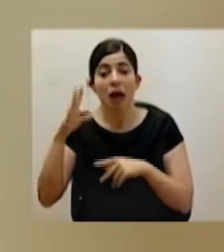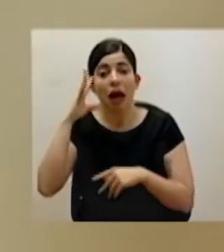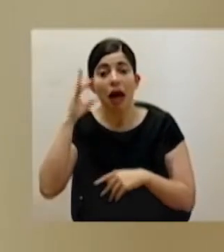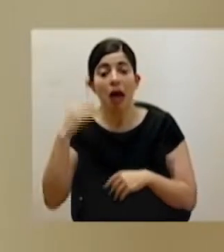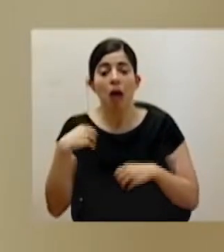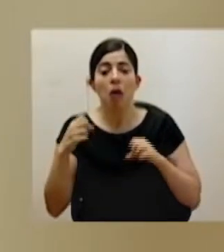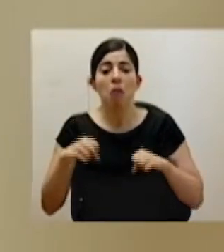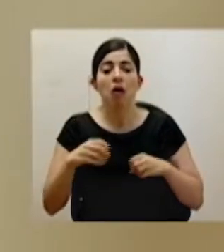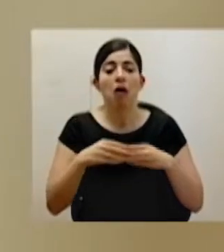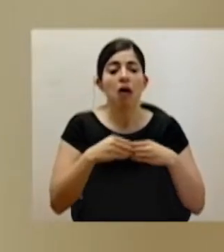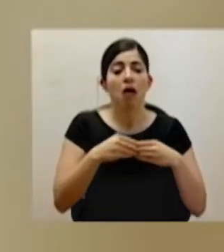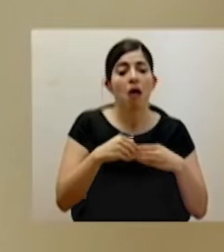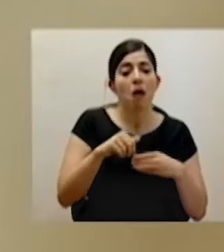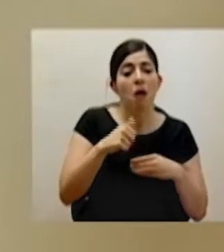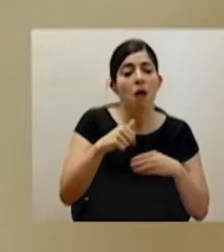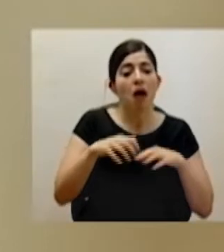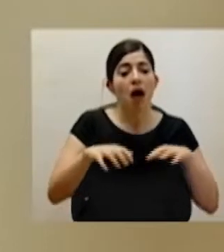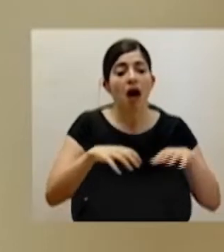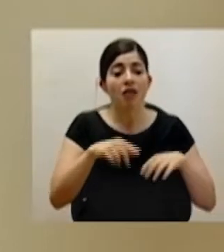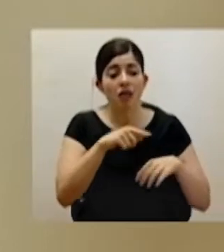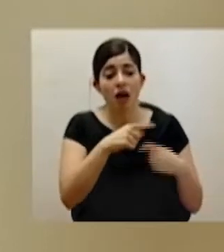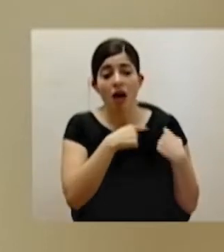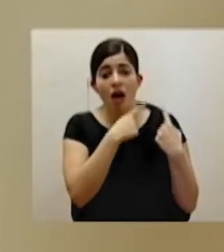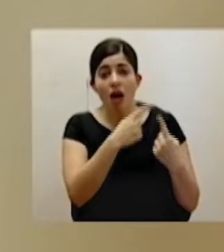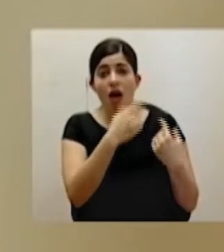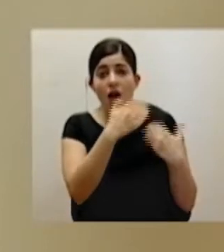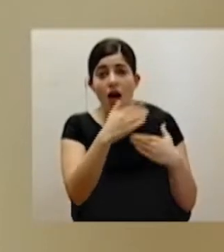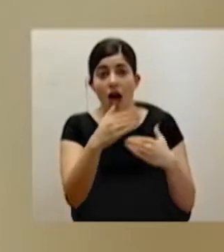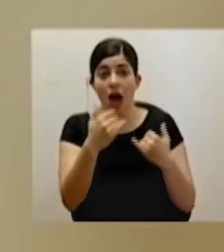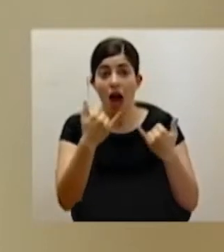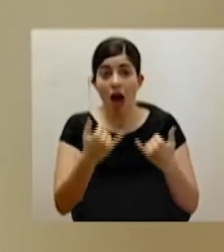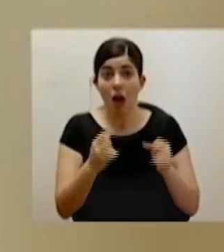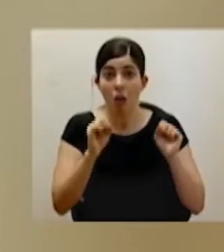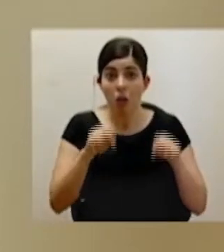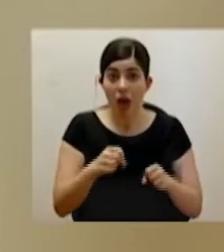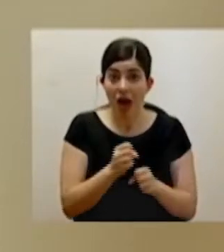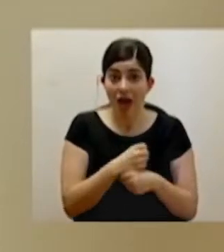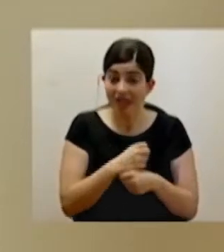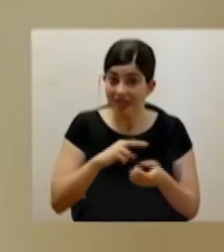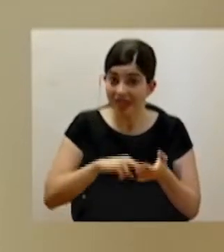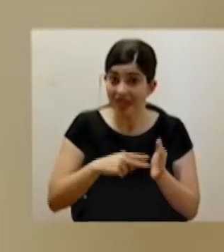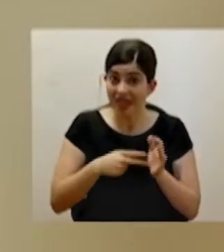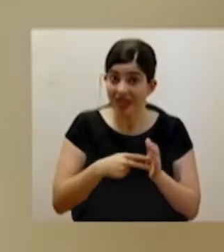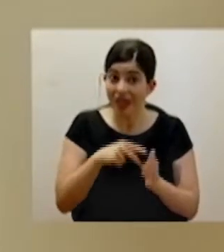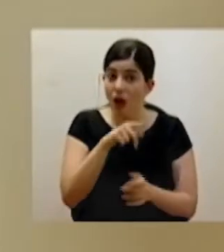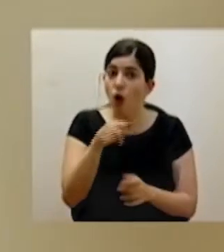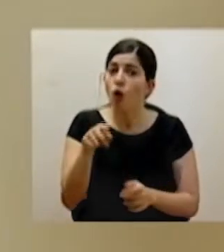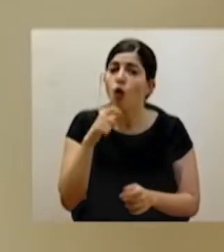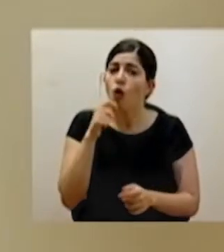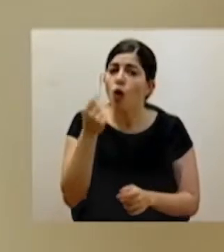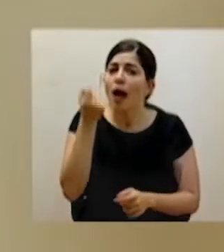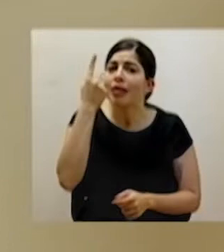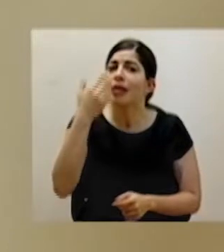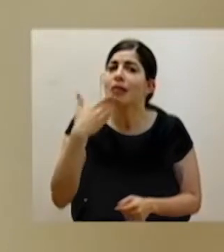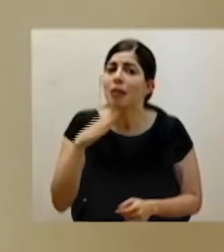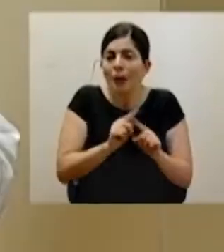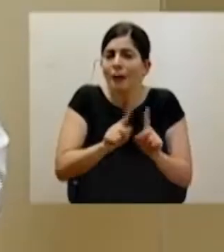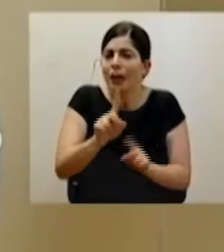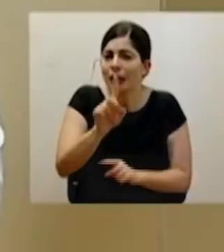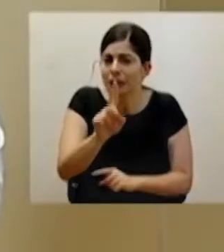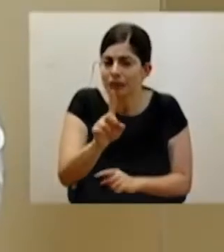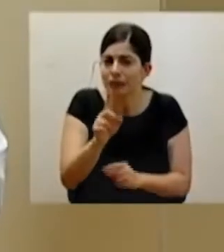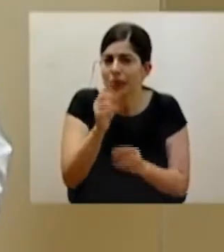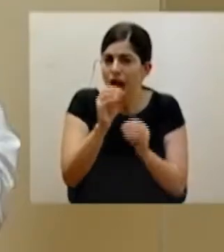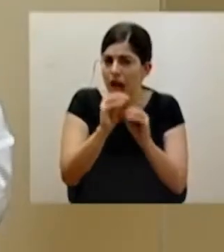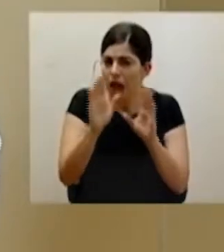que algunas actividades que han tenido mayor restricción puedan hacerlo. No se debe malinterpretar con que la pandemia ya se acabó.